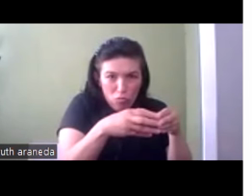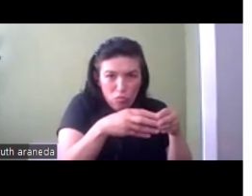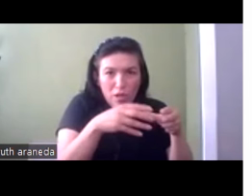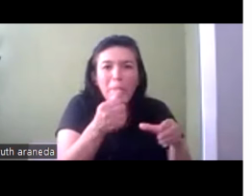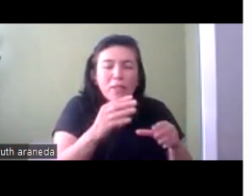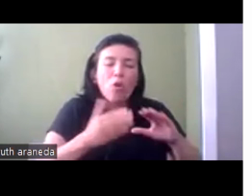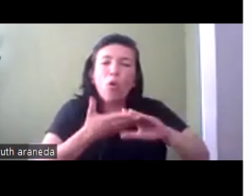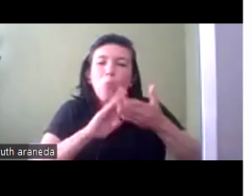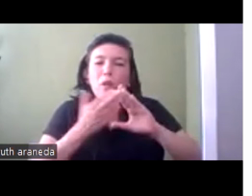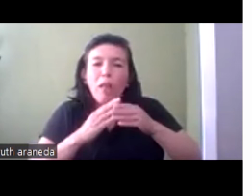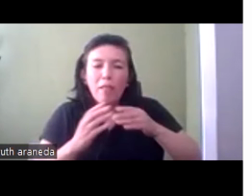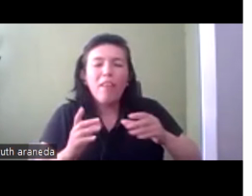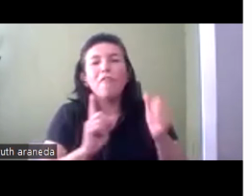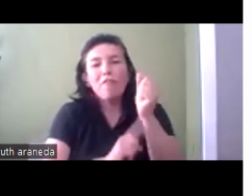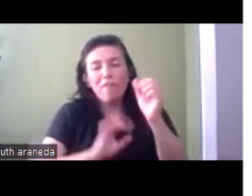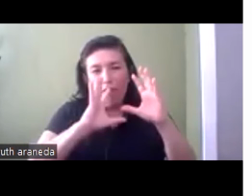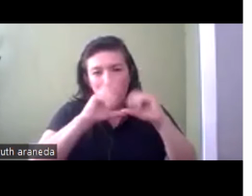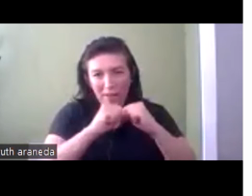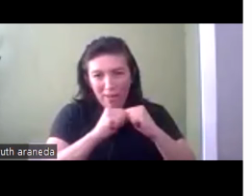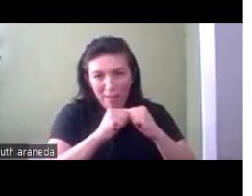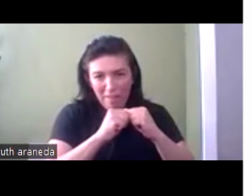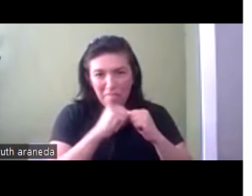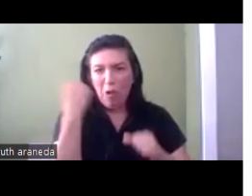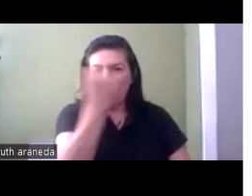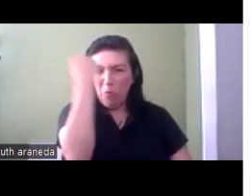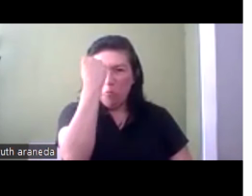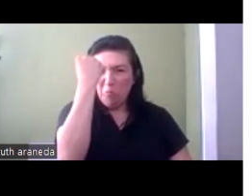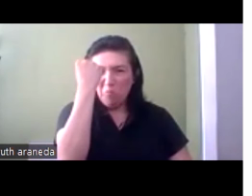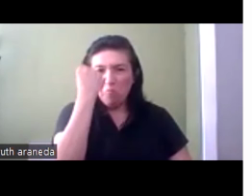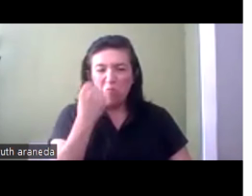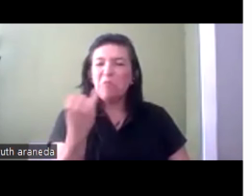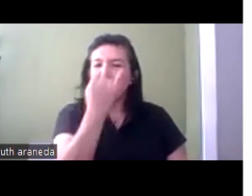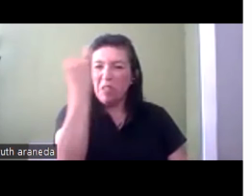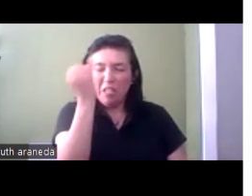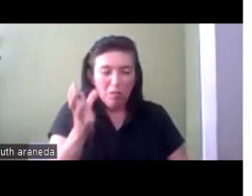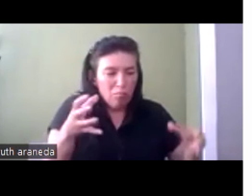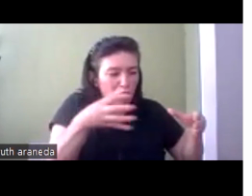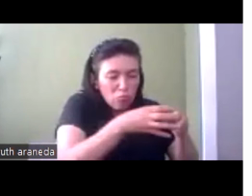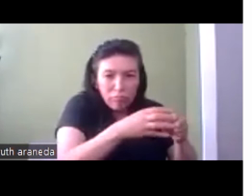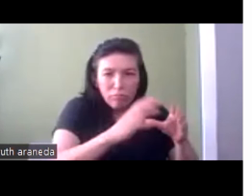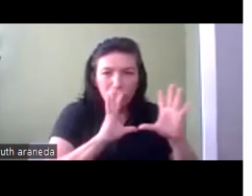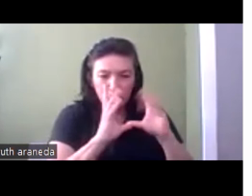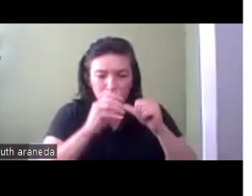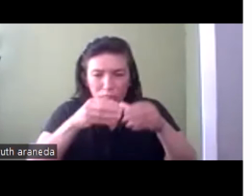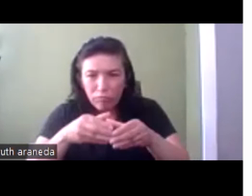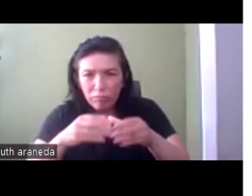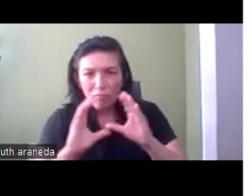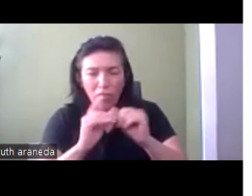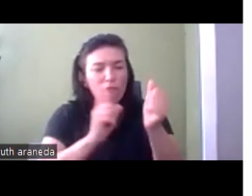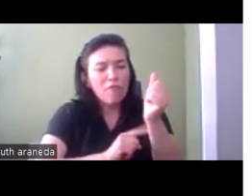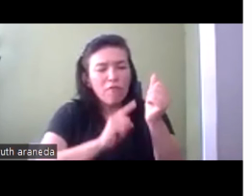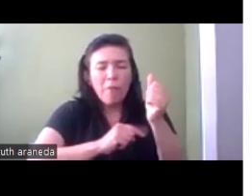comunidades formadas por grupos familiares autónomos y autosuficientes, que en su asociación forman linaje o familias extendidas con un patrón de